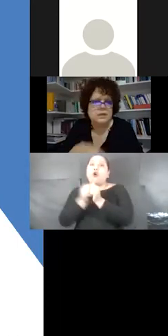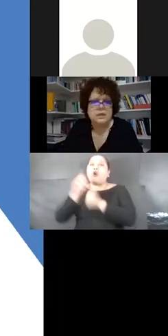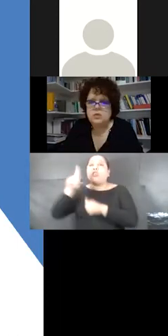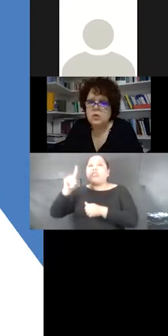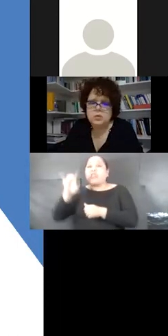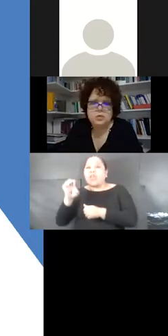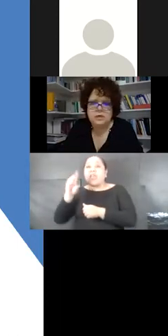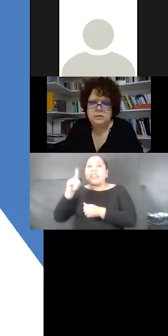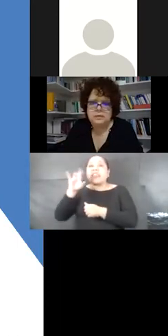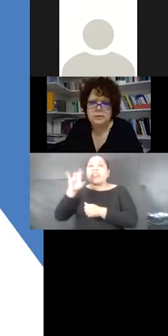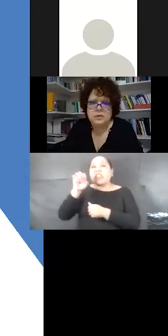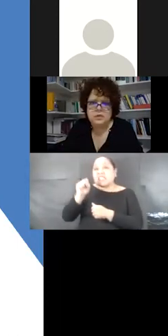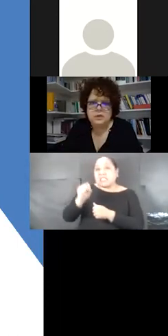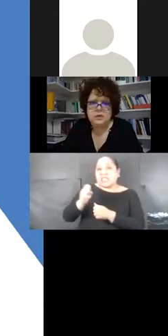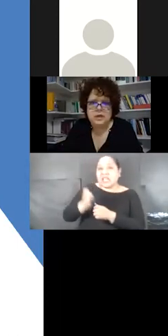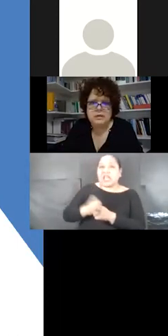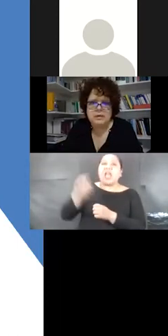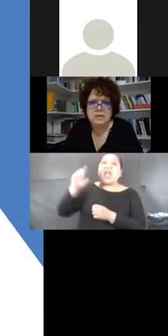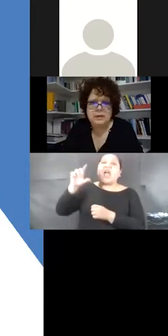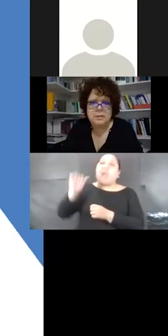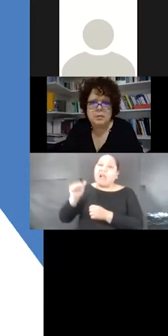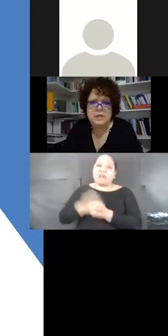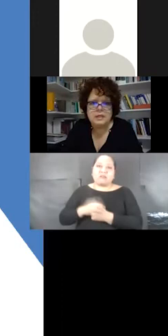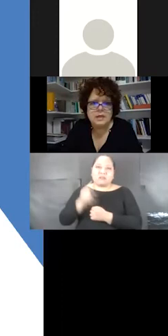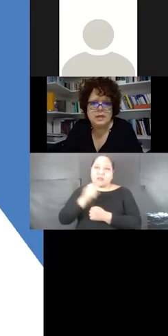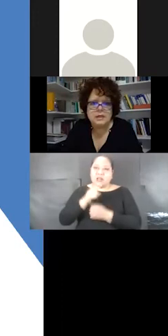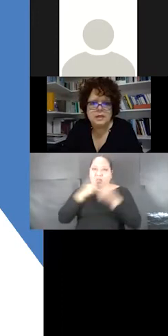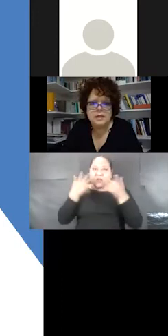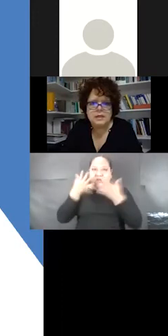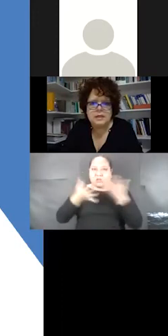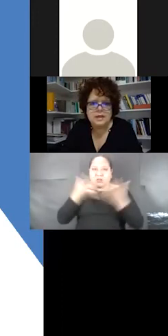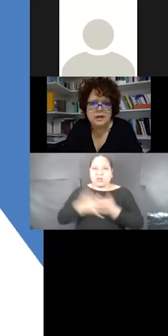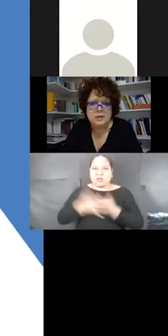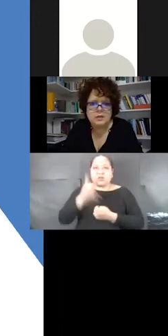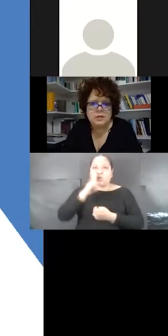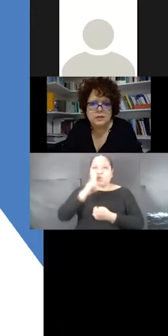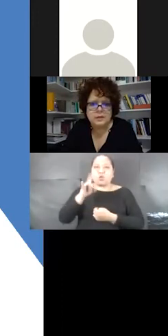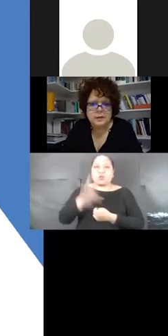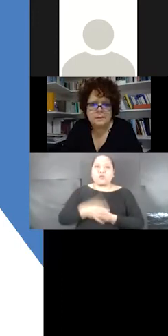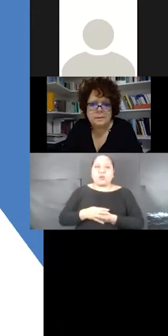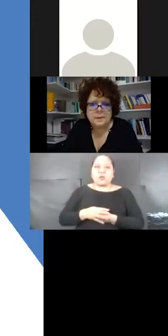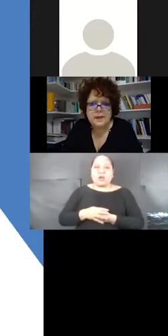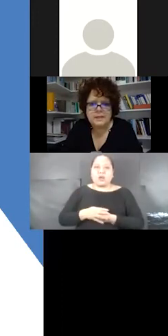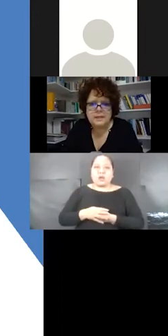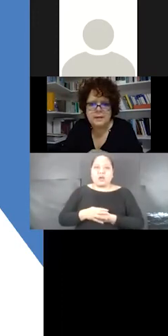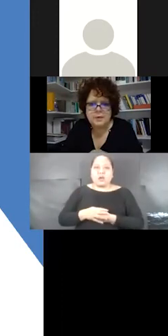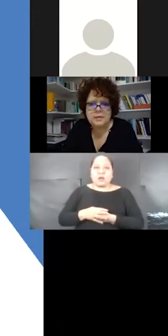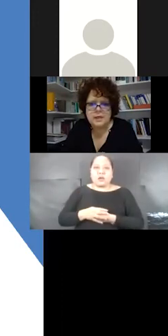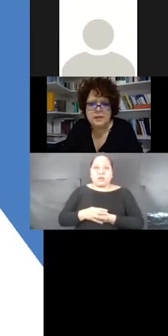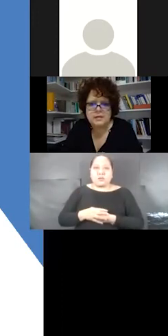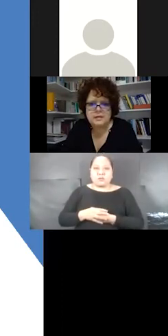lengua de señas no usa preposiciones, ¿no? Acá vamos a ver, Moisés viene desde lejos. Ahí